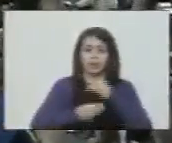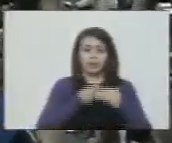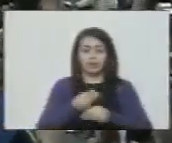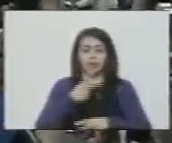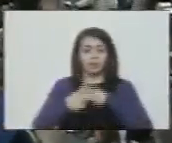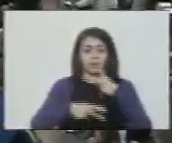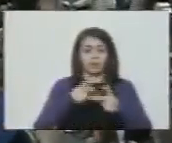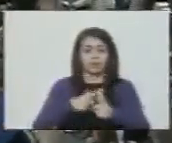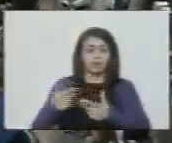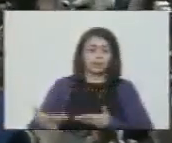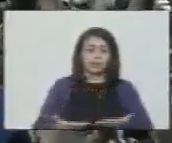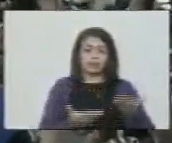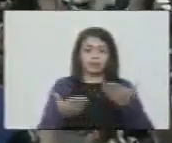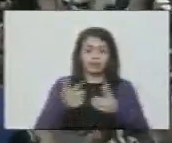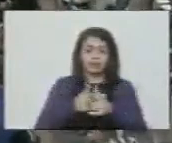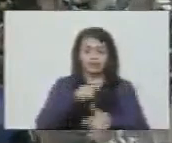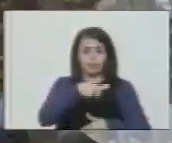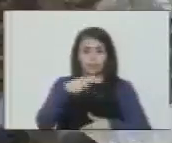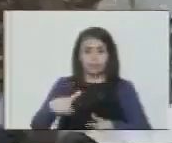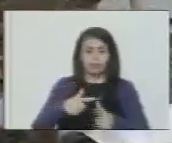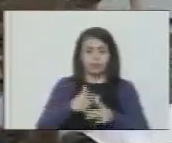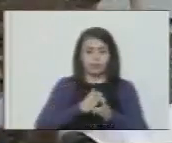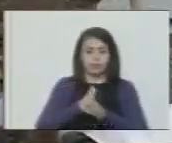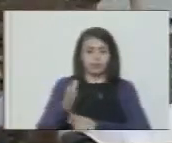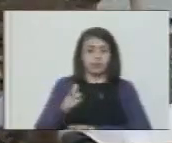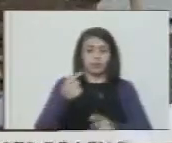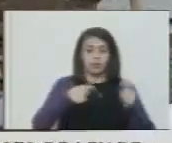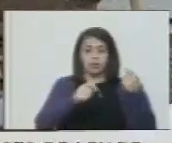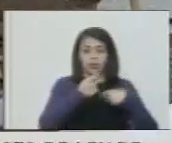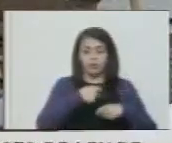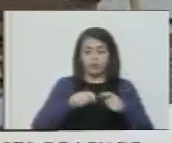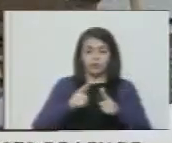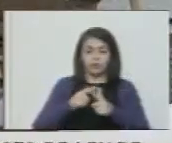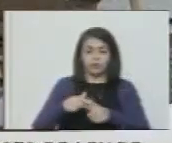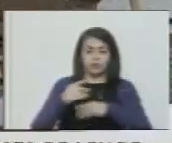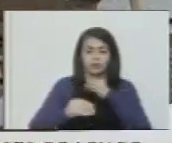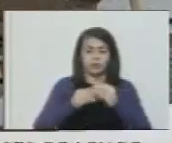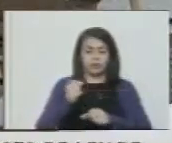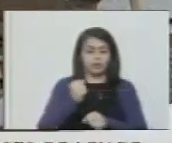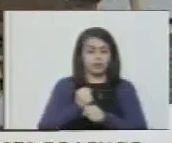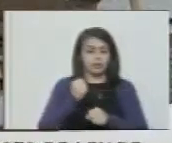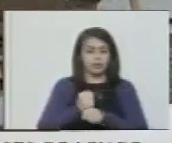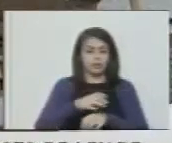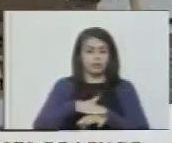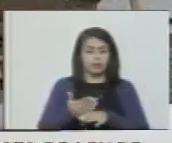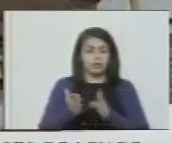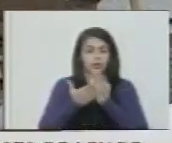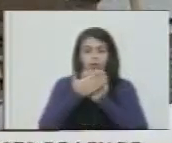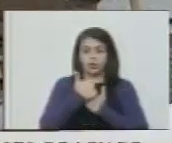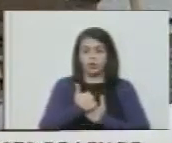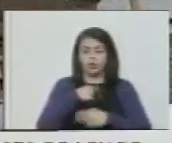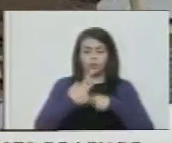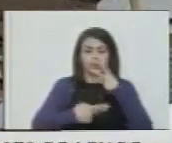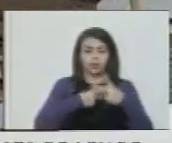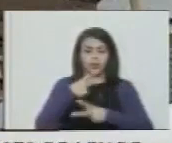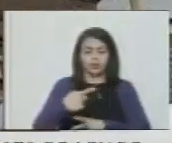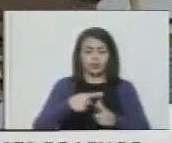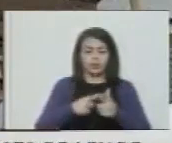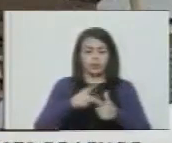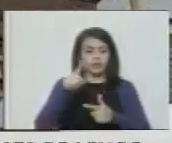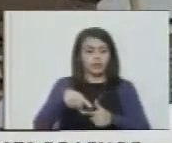sus productos, servicios, clientes y canales de comercialización sean empleados para ocultar la